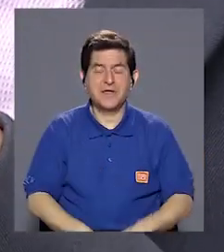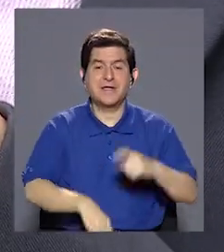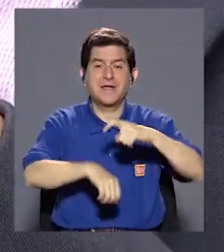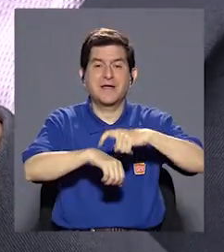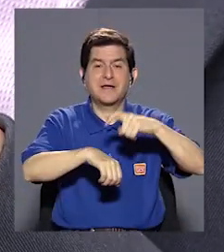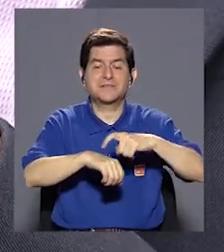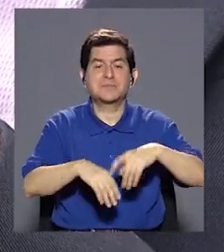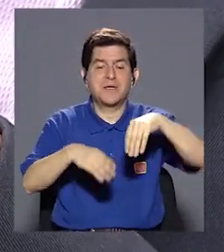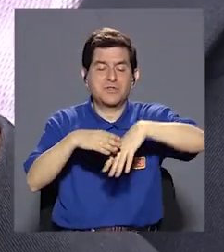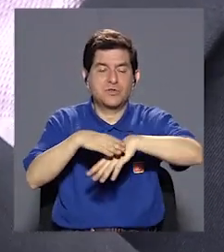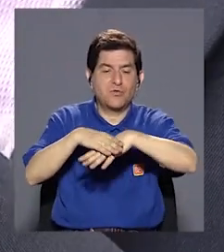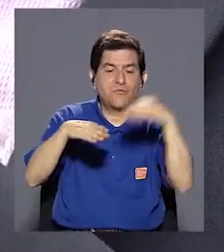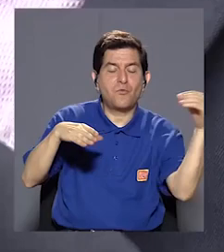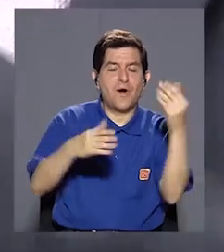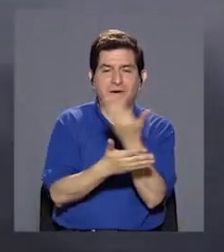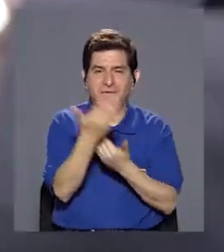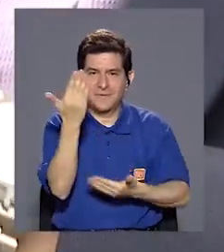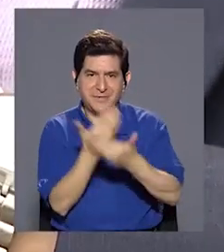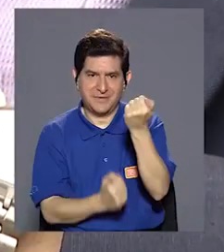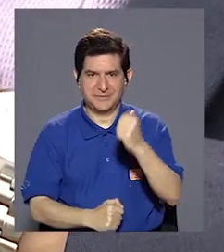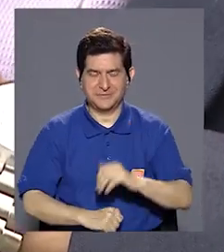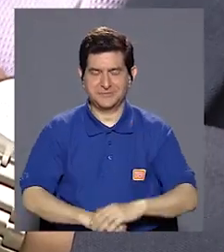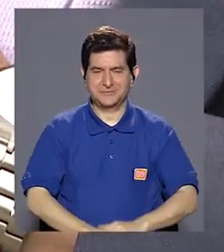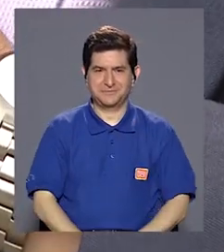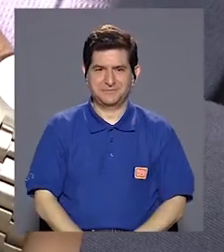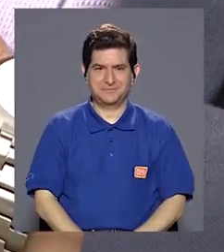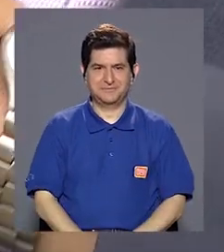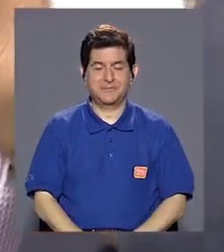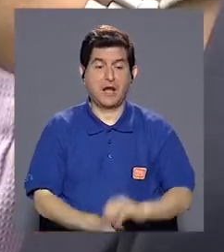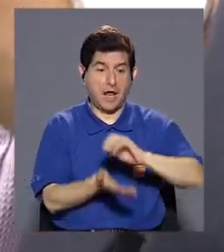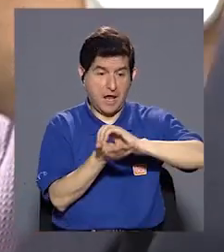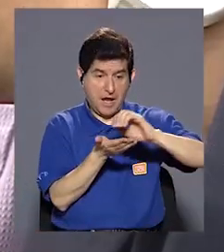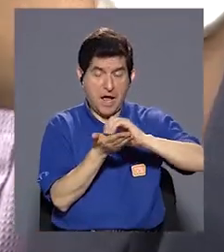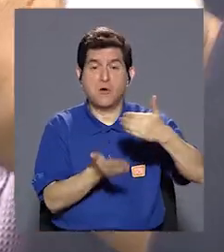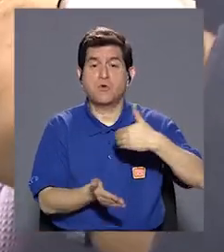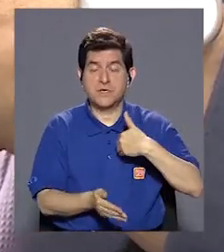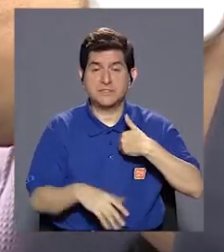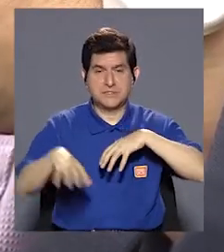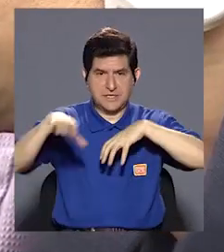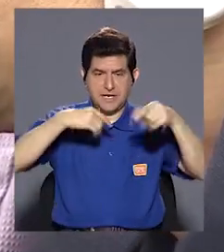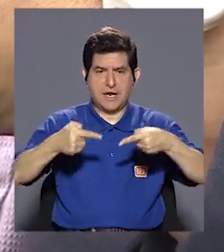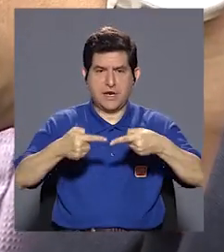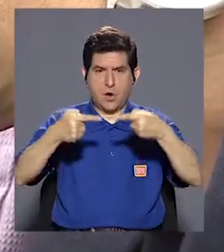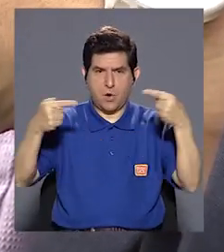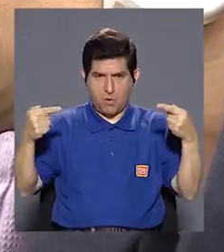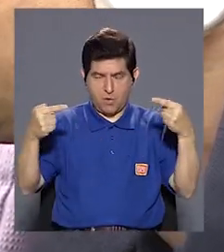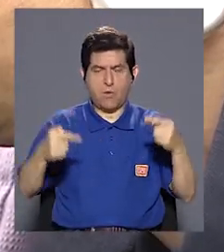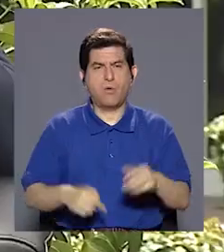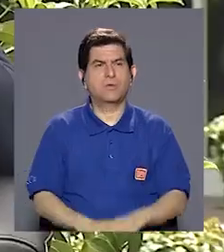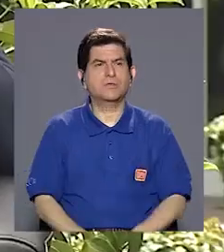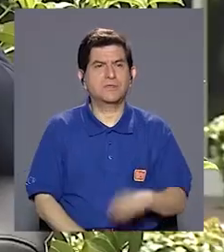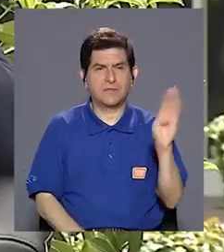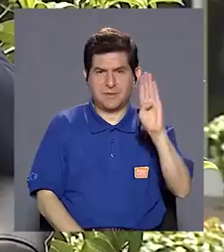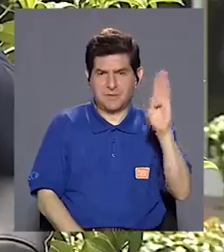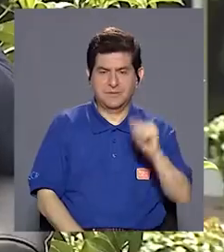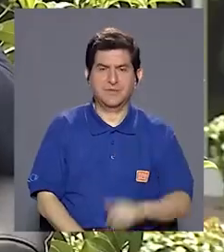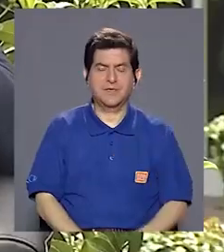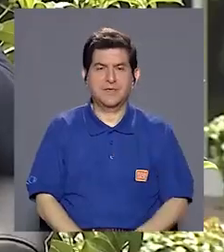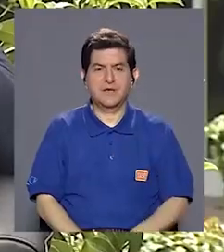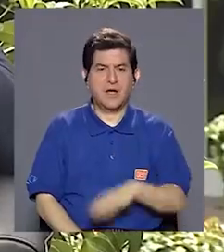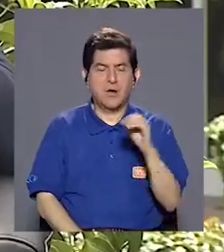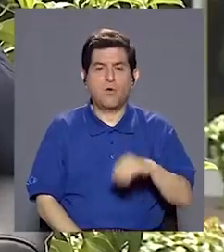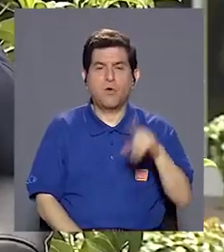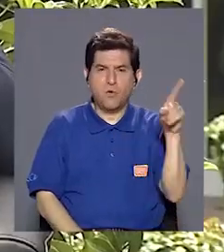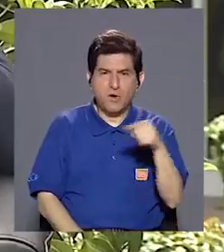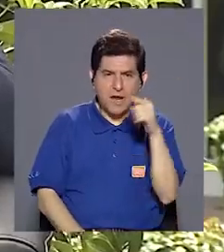y justamente se van fuera de las manos. Entonces, hay jabones que también tienen una acción anti, digamos, bacterial